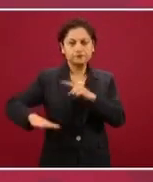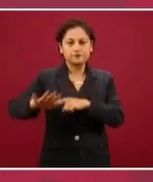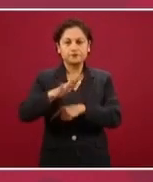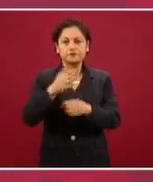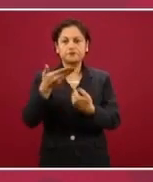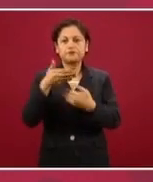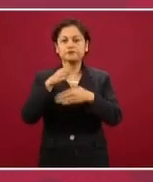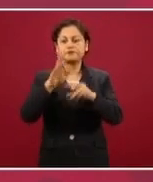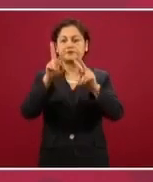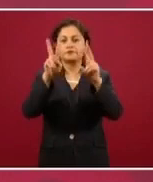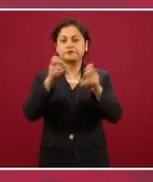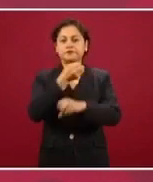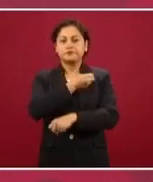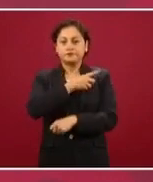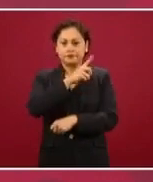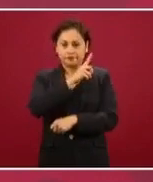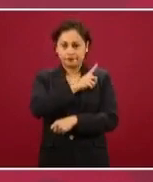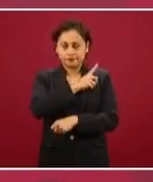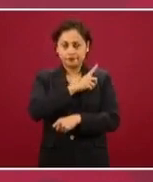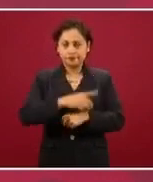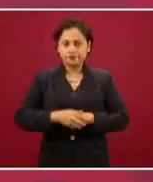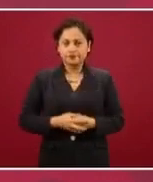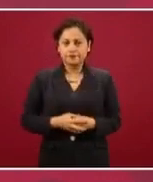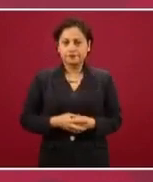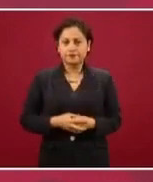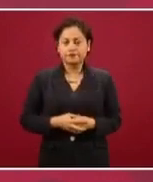y que no falten